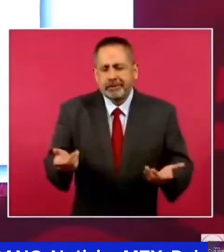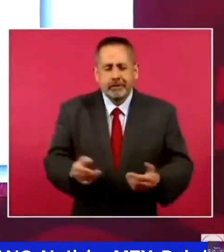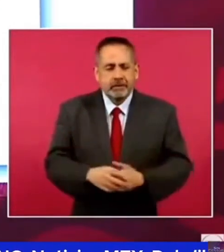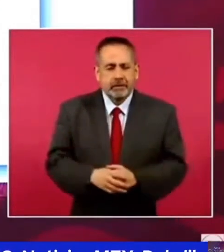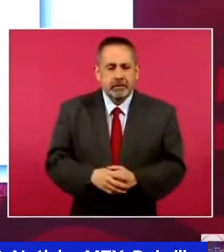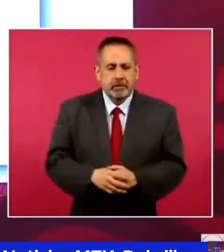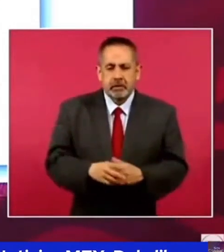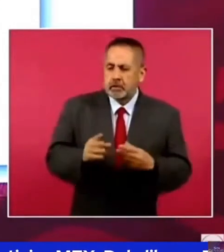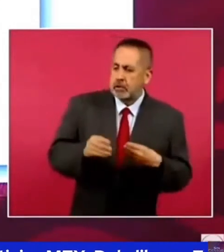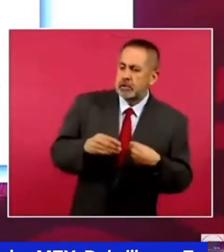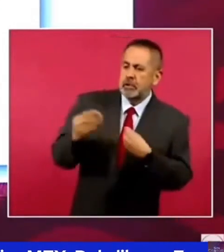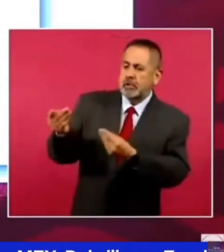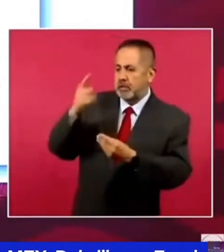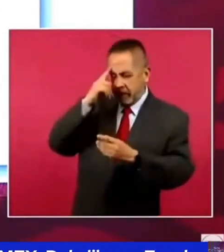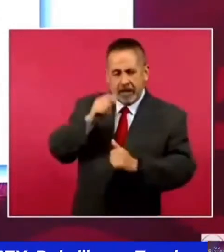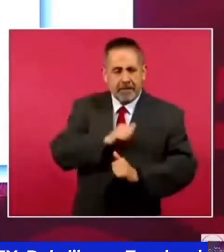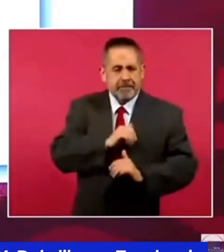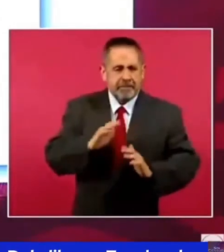De proveeduría militar,